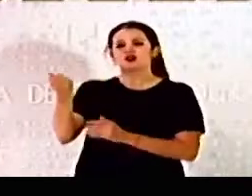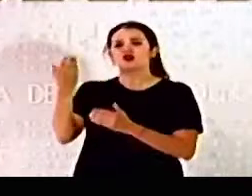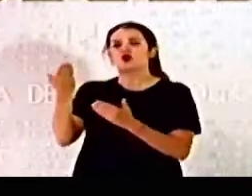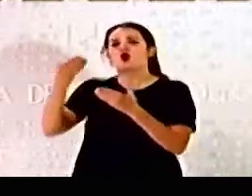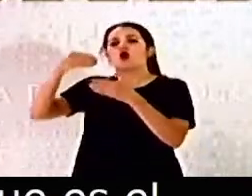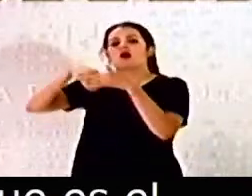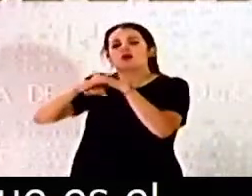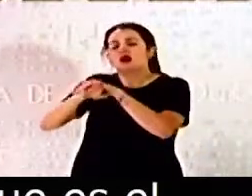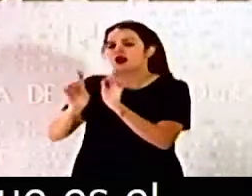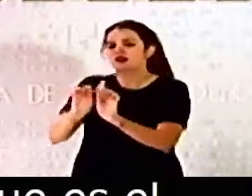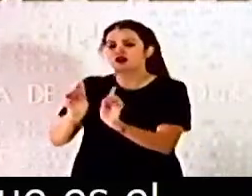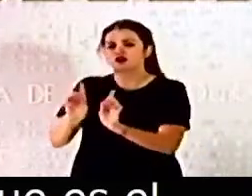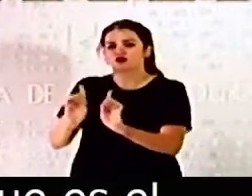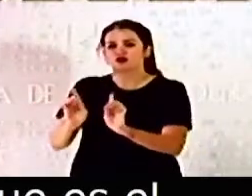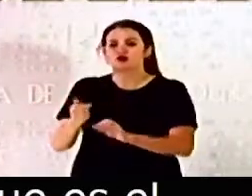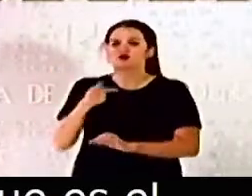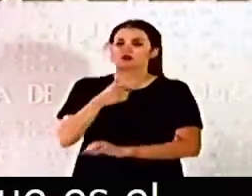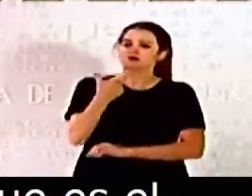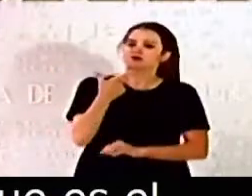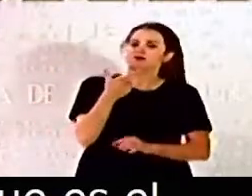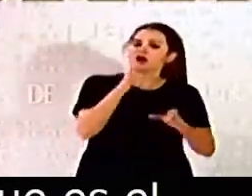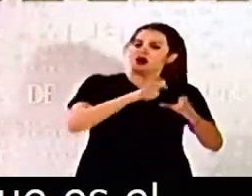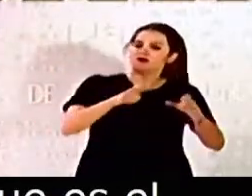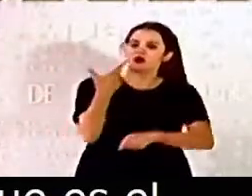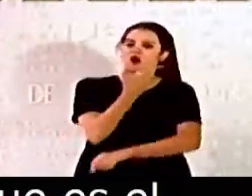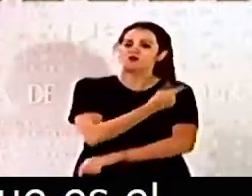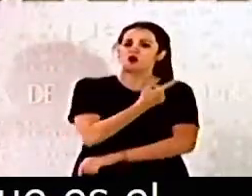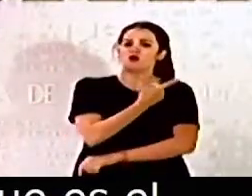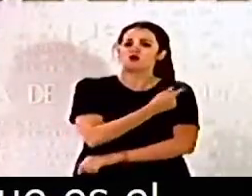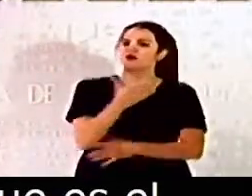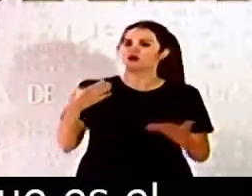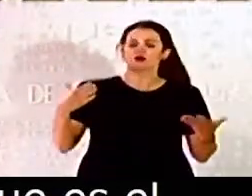lo tanto, nuestro objetivo es poner todas las dosis que vengan.